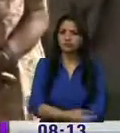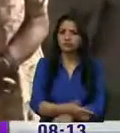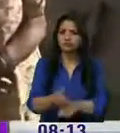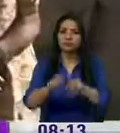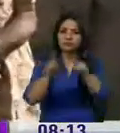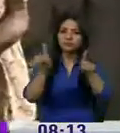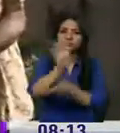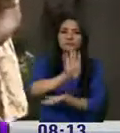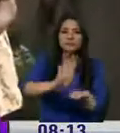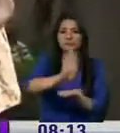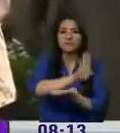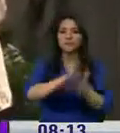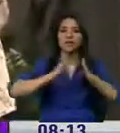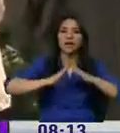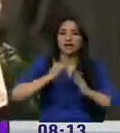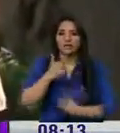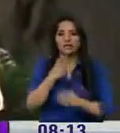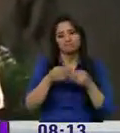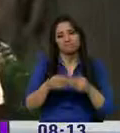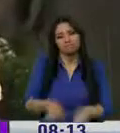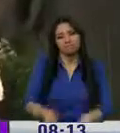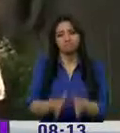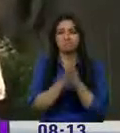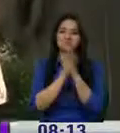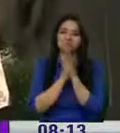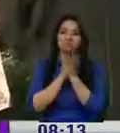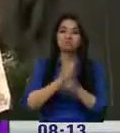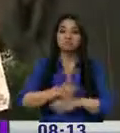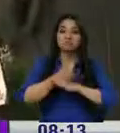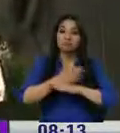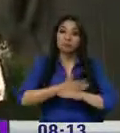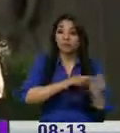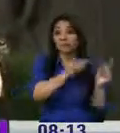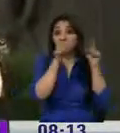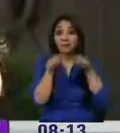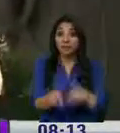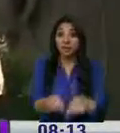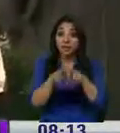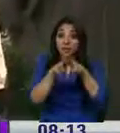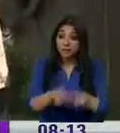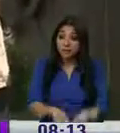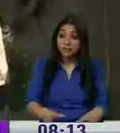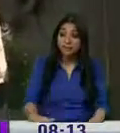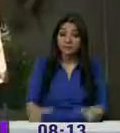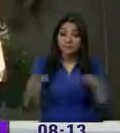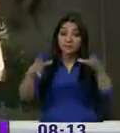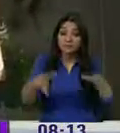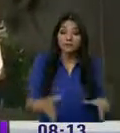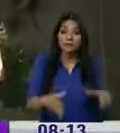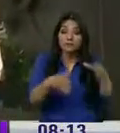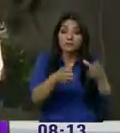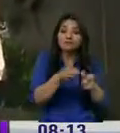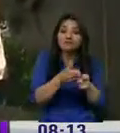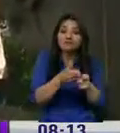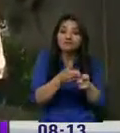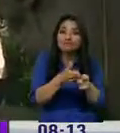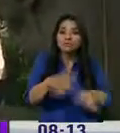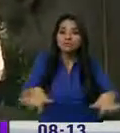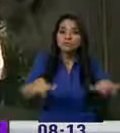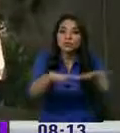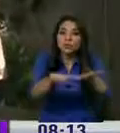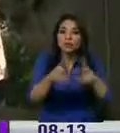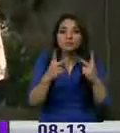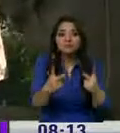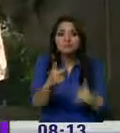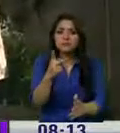varias casas que están afectadas así que sería prudente que las autoridades vinieran inclusive a revisar estos están tan cercanos en esta zona